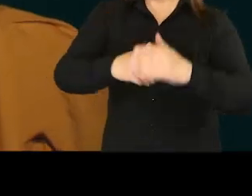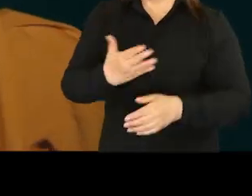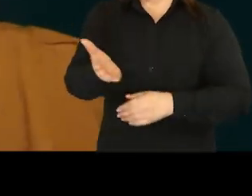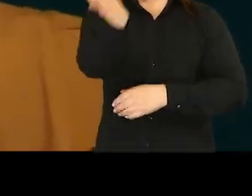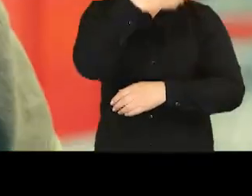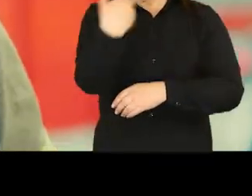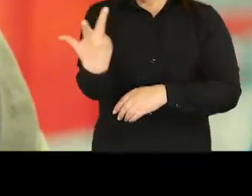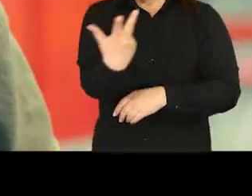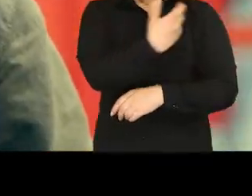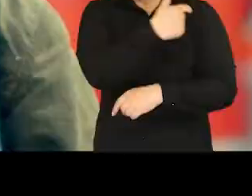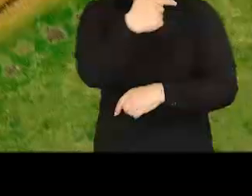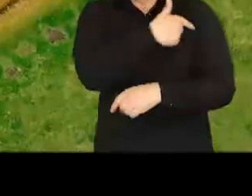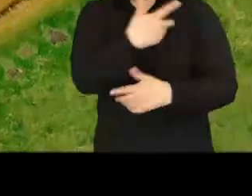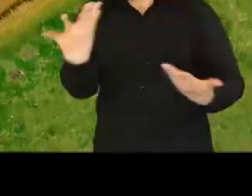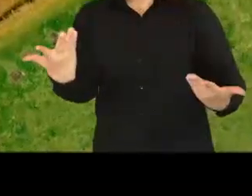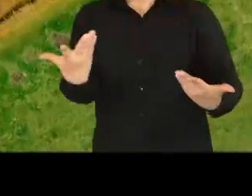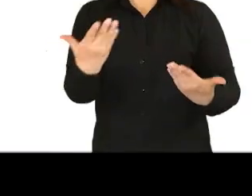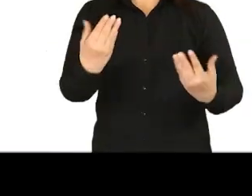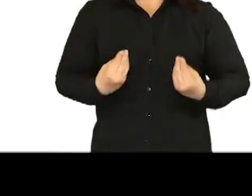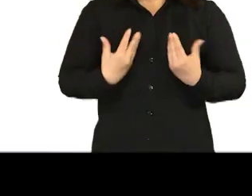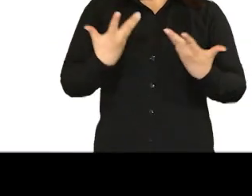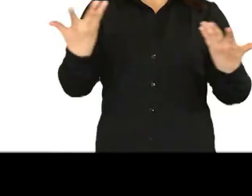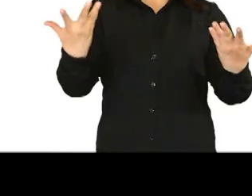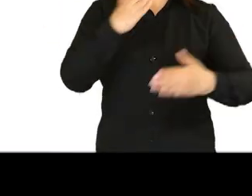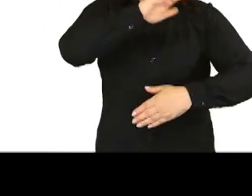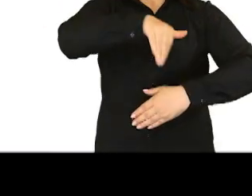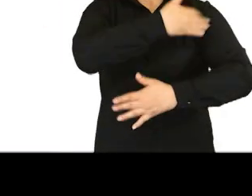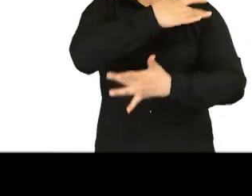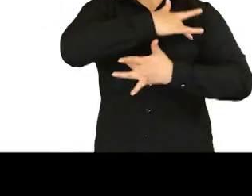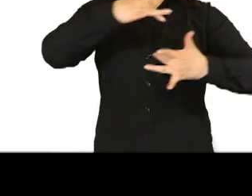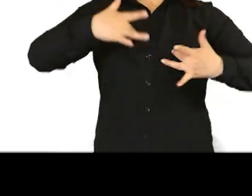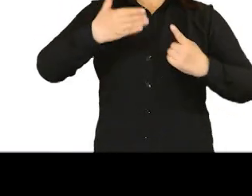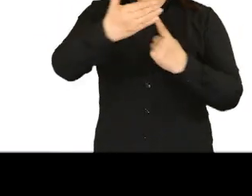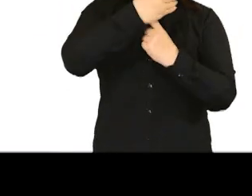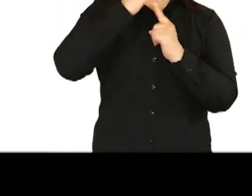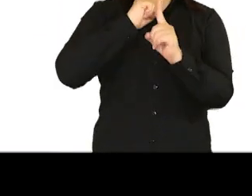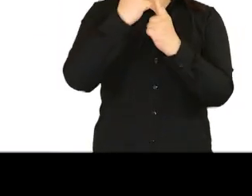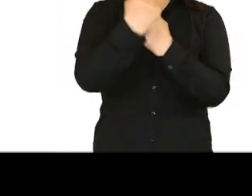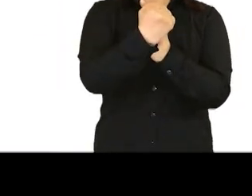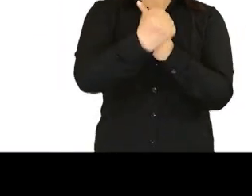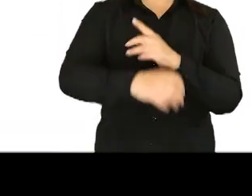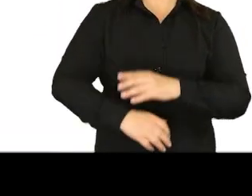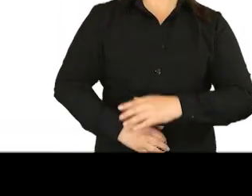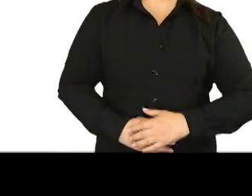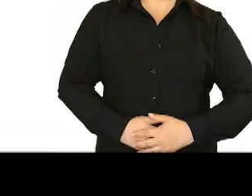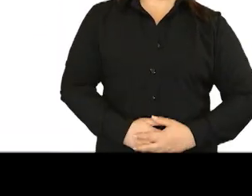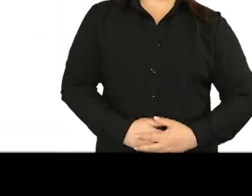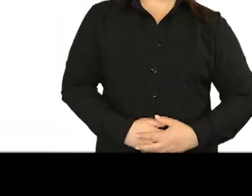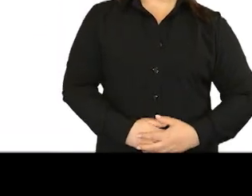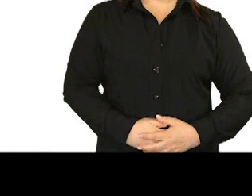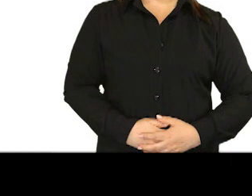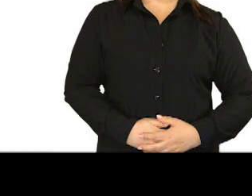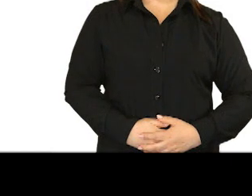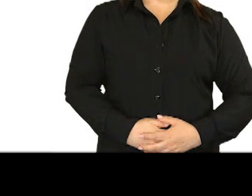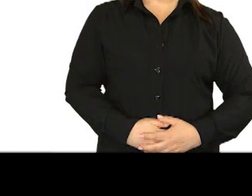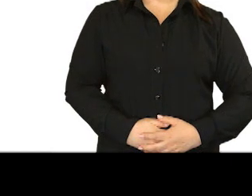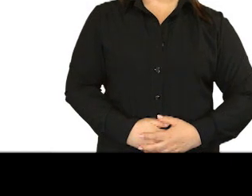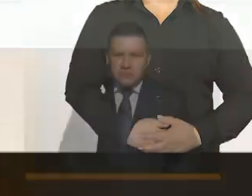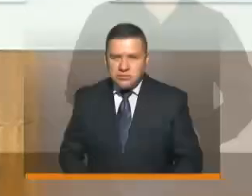y volvamos a vivir. Ministerio de Salud y Protección Social. Logo de la Comisión de Regulación de